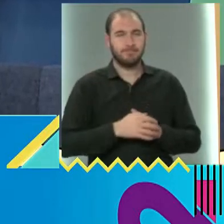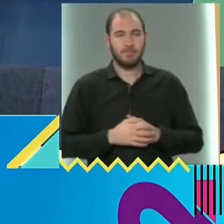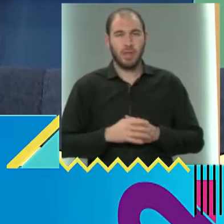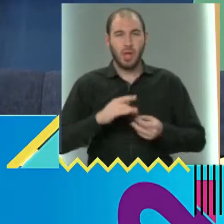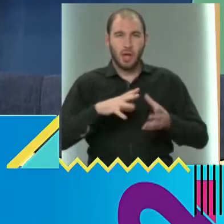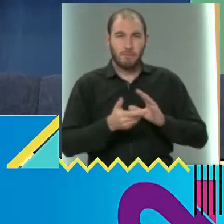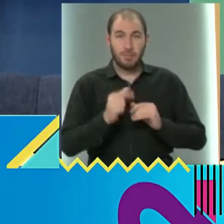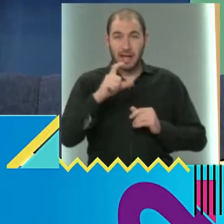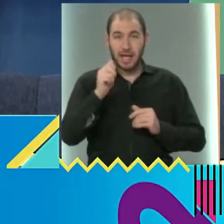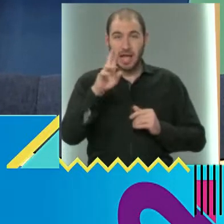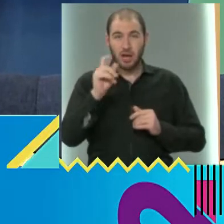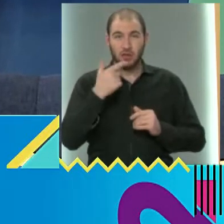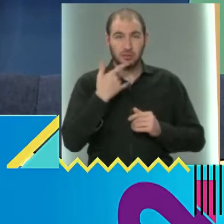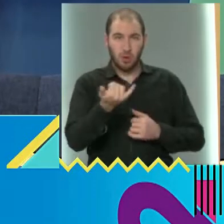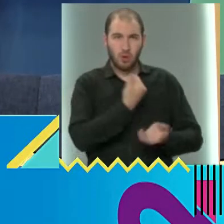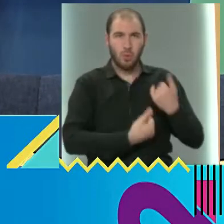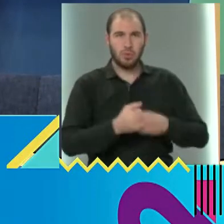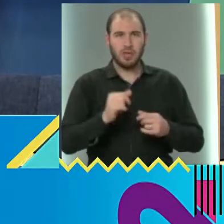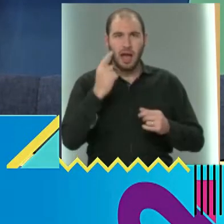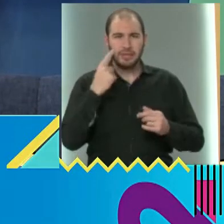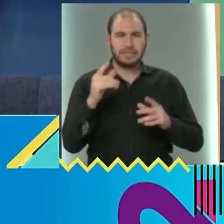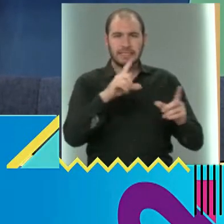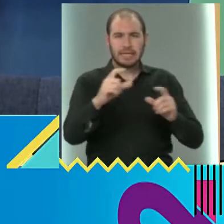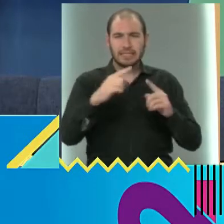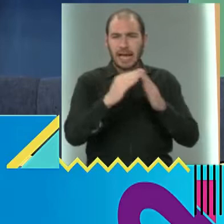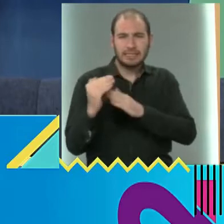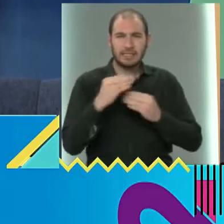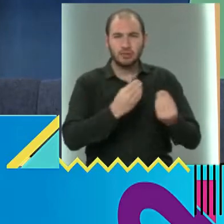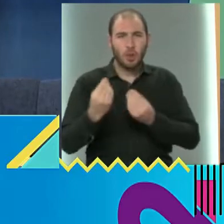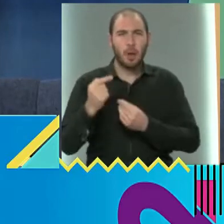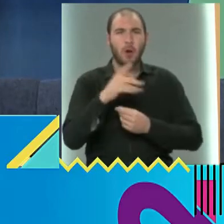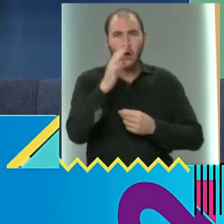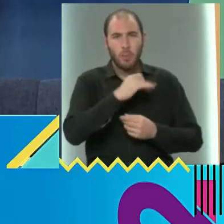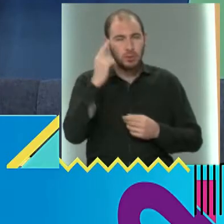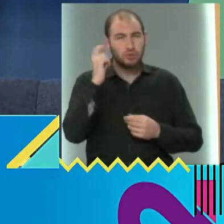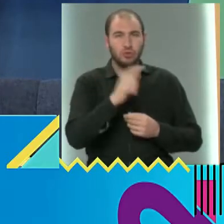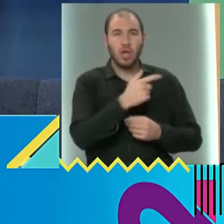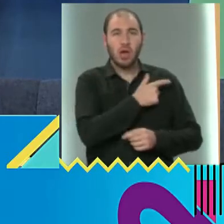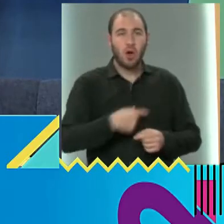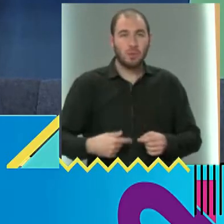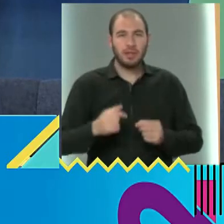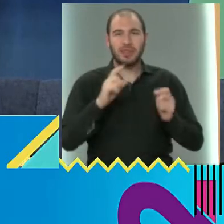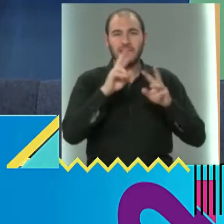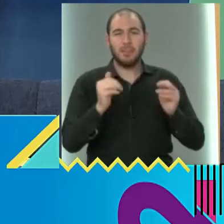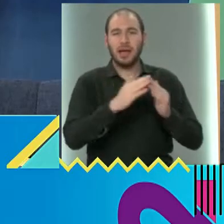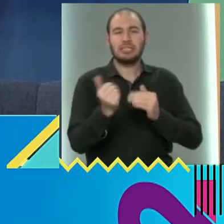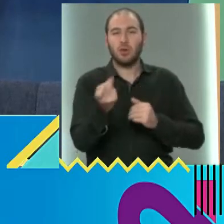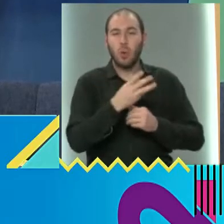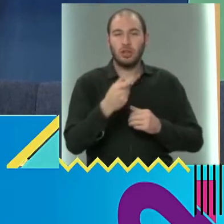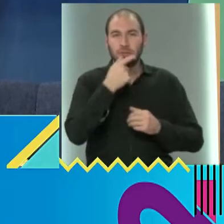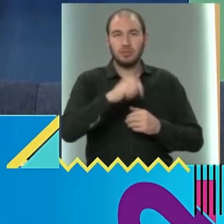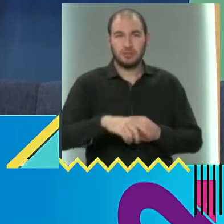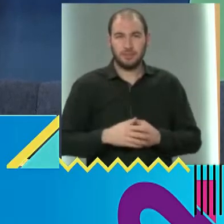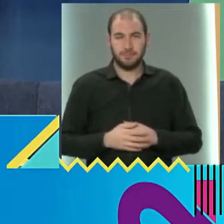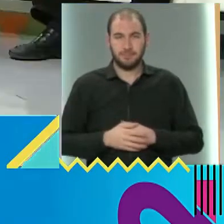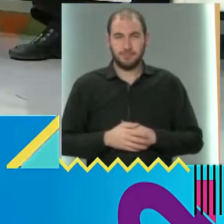alguna forma, Carlos, mencionaste acerca de una radiografía habitacional. ¿Cómo sería desde tu perspectiva, desde el gobierno, la radiografía habitacional que hay en la